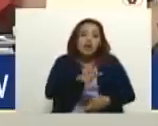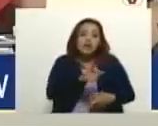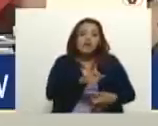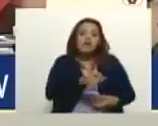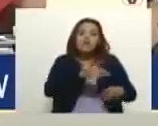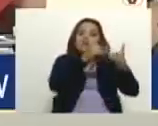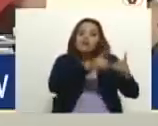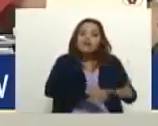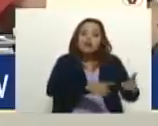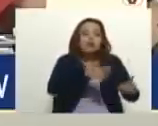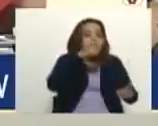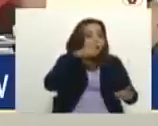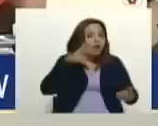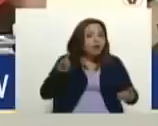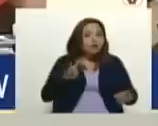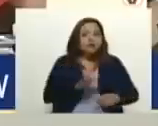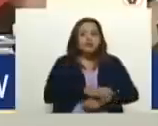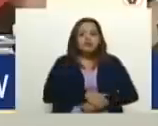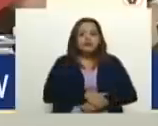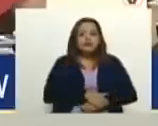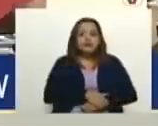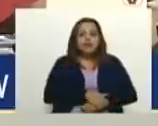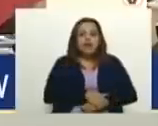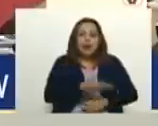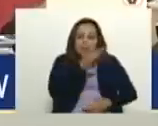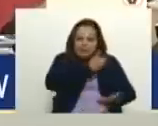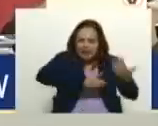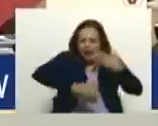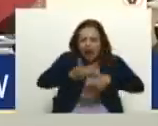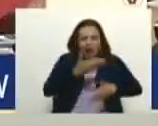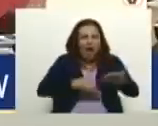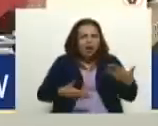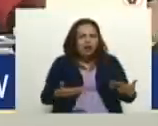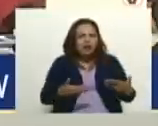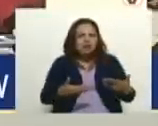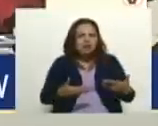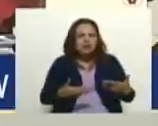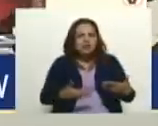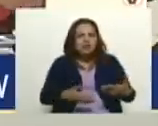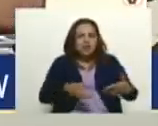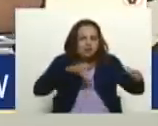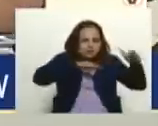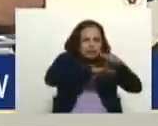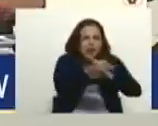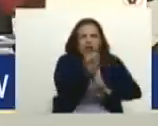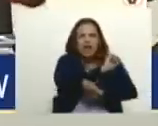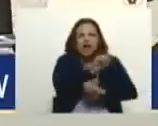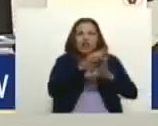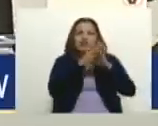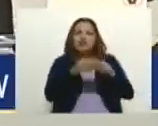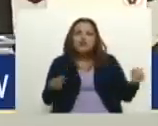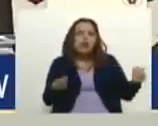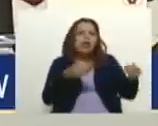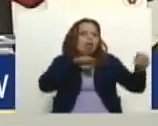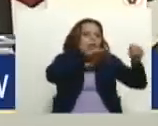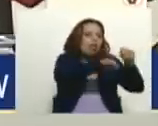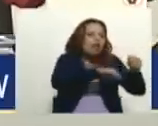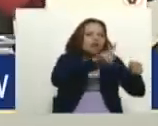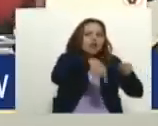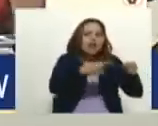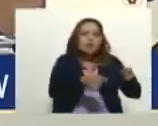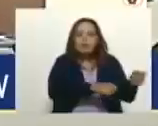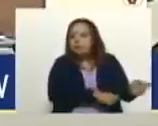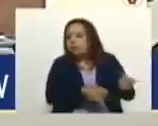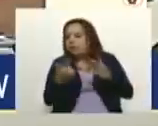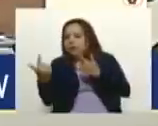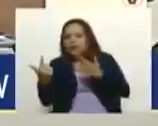Y, perdóname que lo diga aquí, la picaron en pedacitos. La metieron en un carro con toda la sangre fría y la lanzaron en un